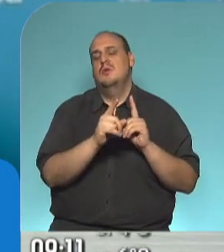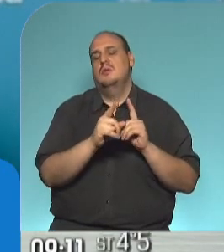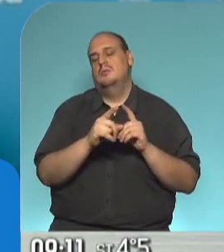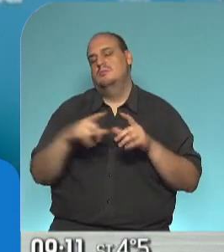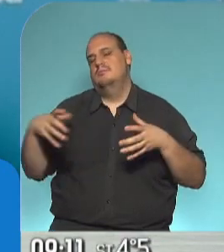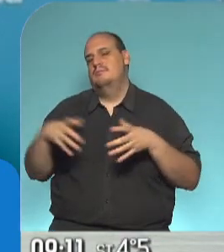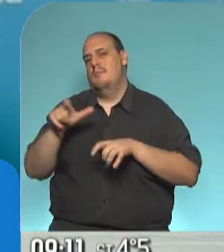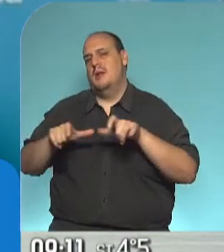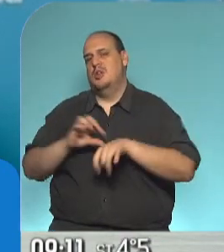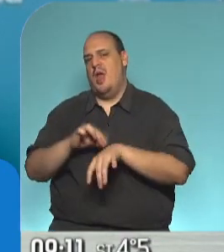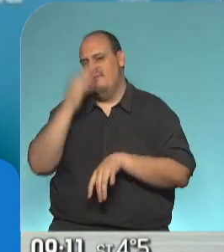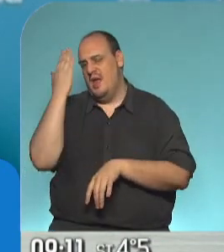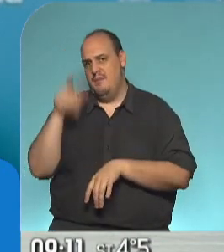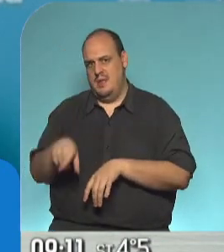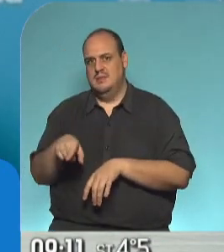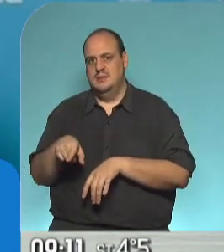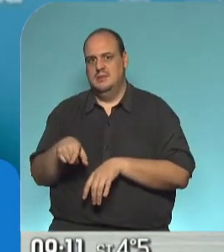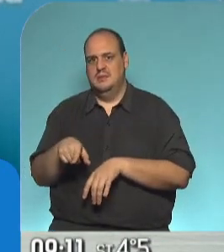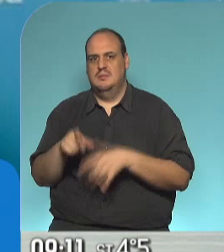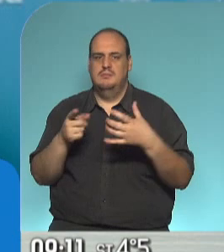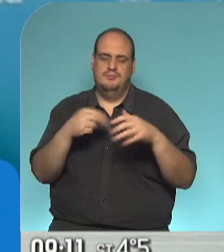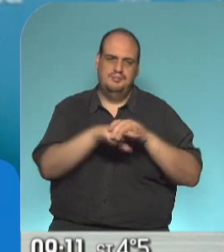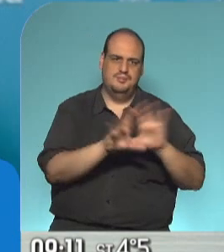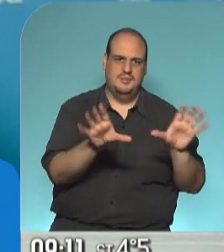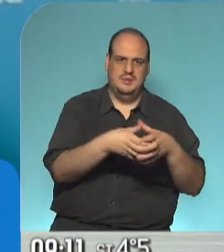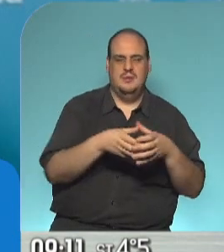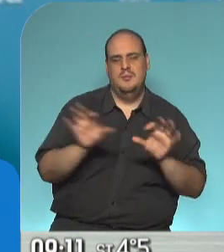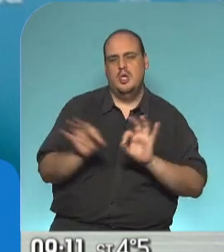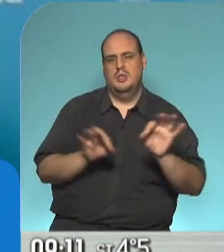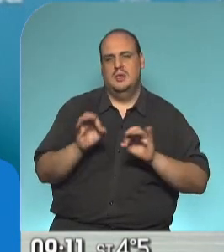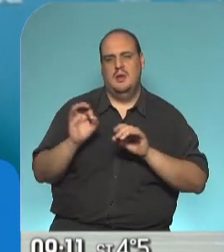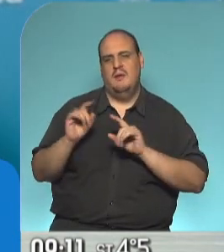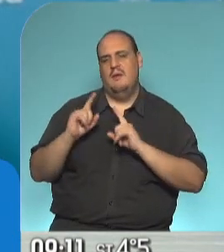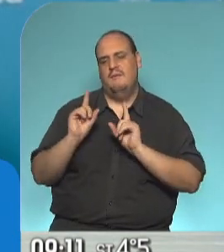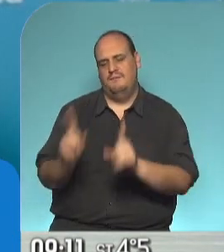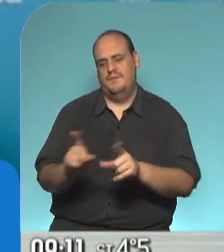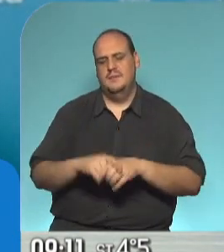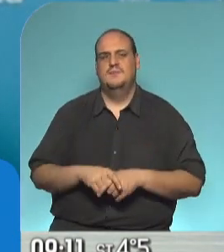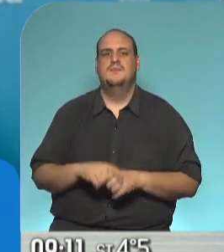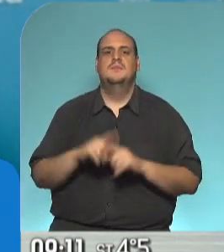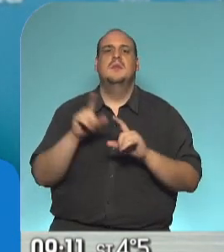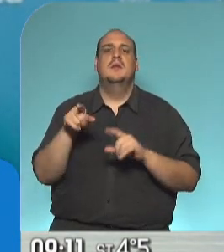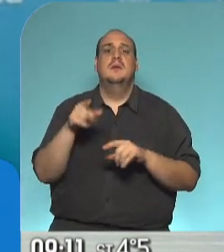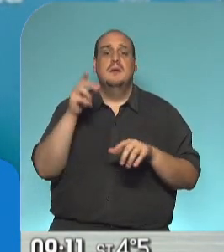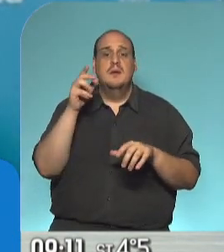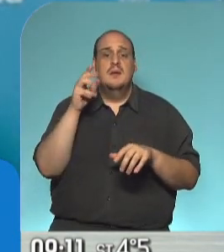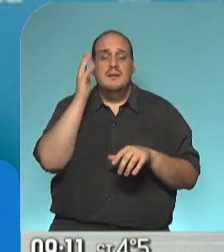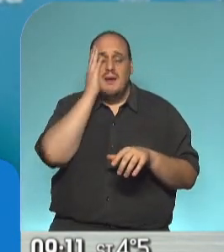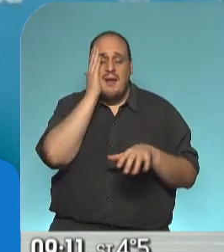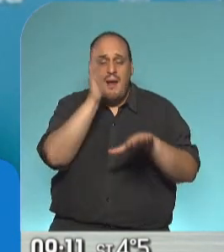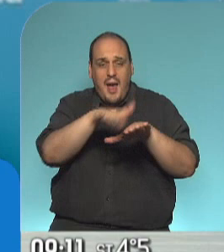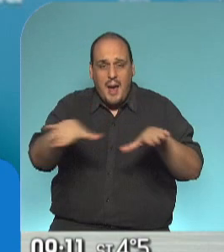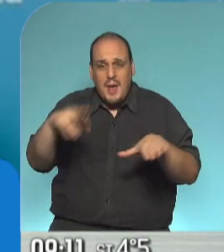casos, el porcentaje de personas que estén en terapia intensiva también en otras provincias, el porcentaje de ocupación por cualquier